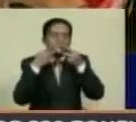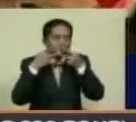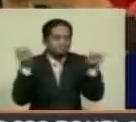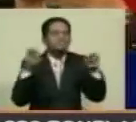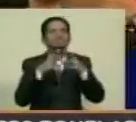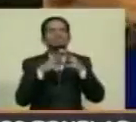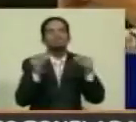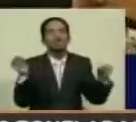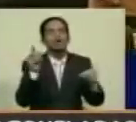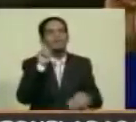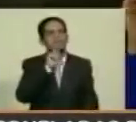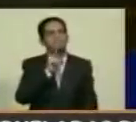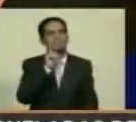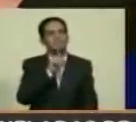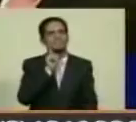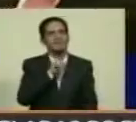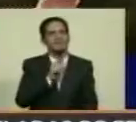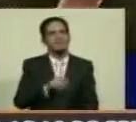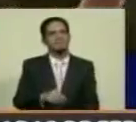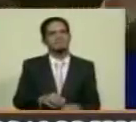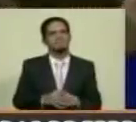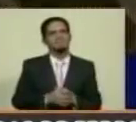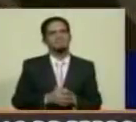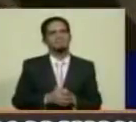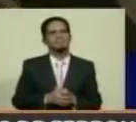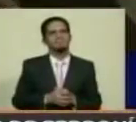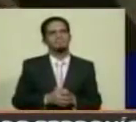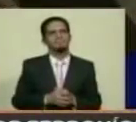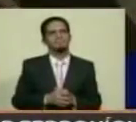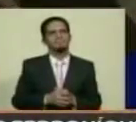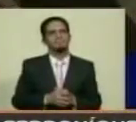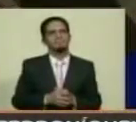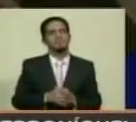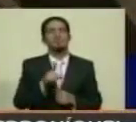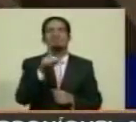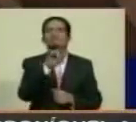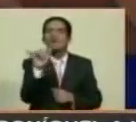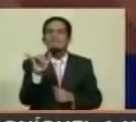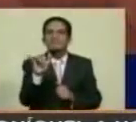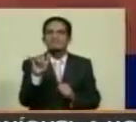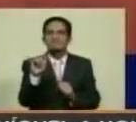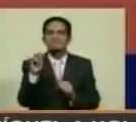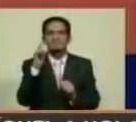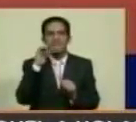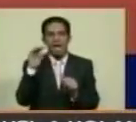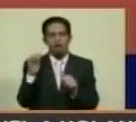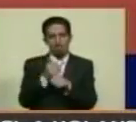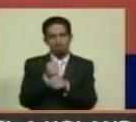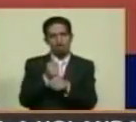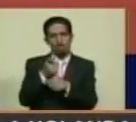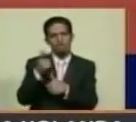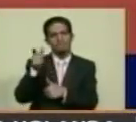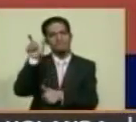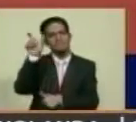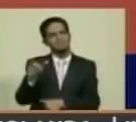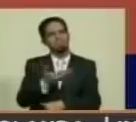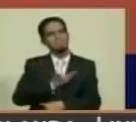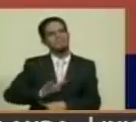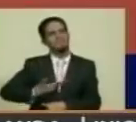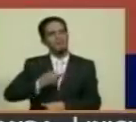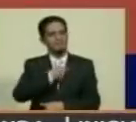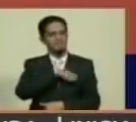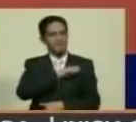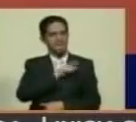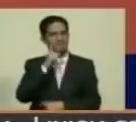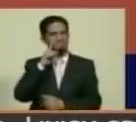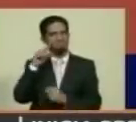tantas patrañas. Me permite una infidencia. Una vez encontró Zapatero a Ledesma en un restaurante en